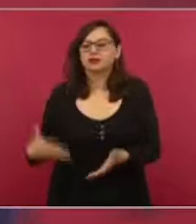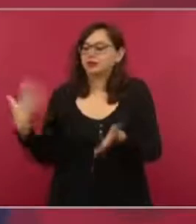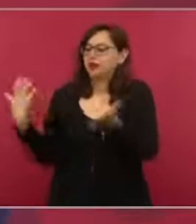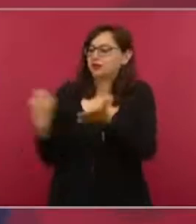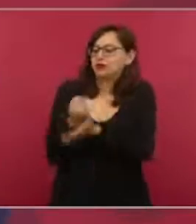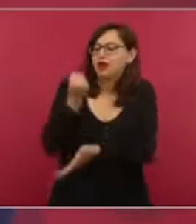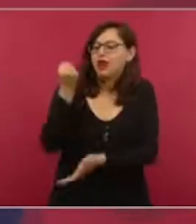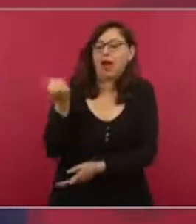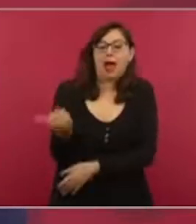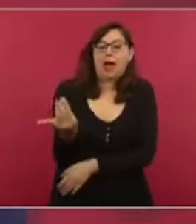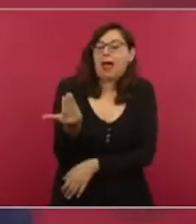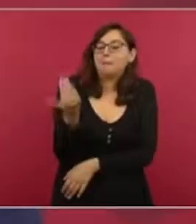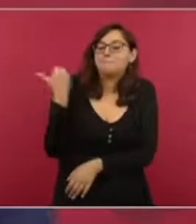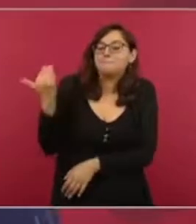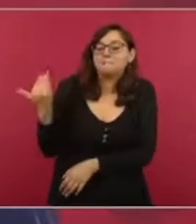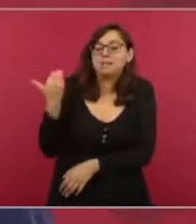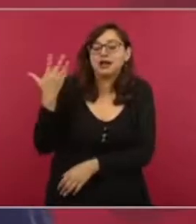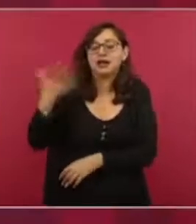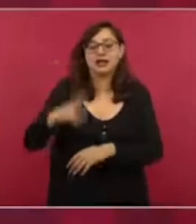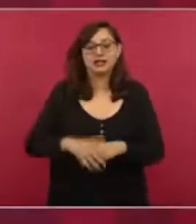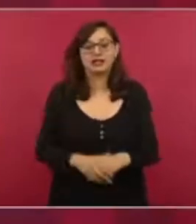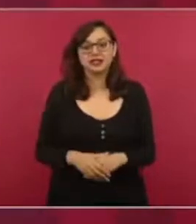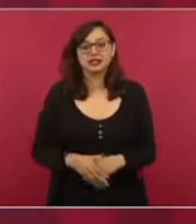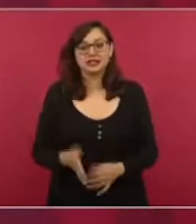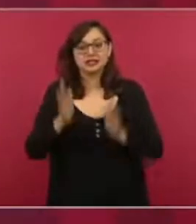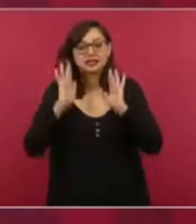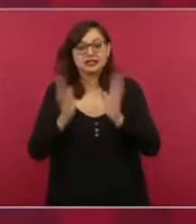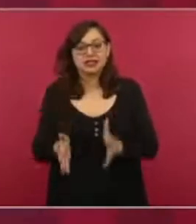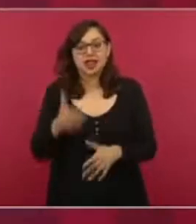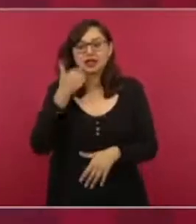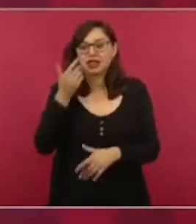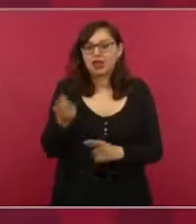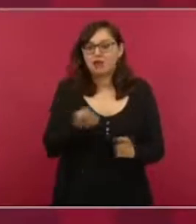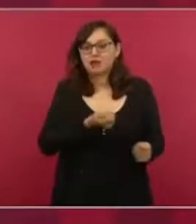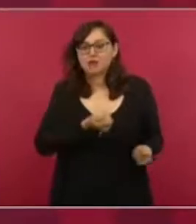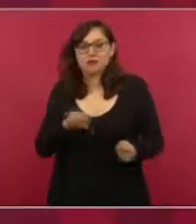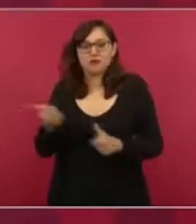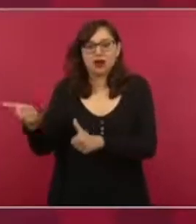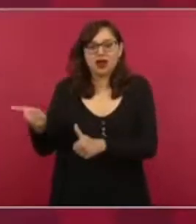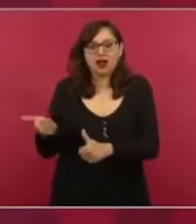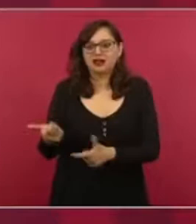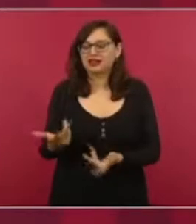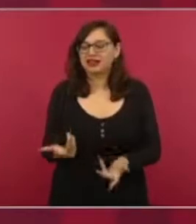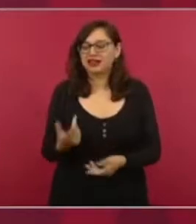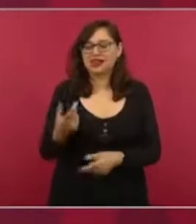¿cómo van a tirar? No lleva ni un año